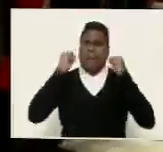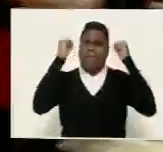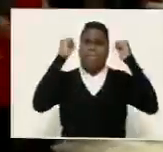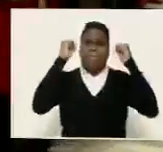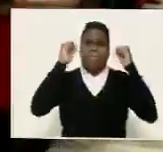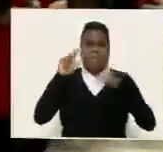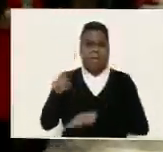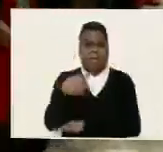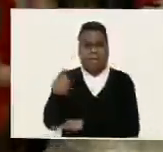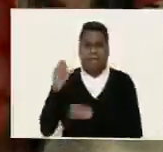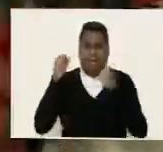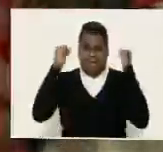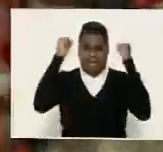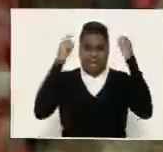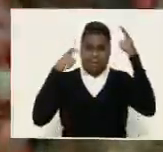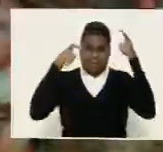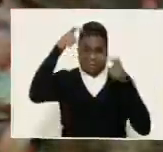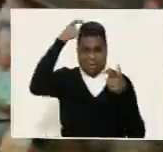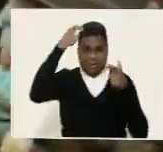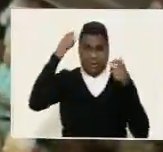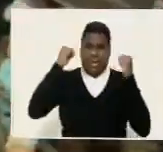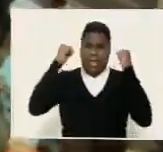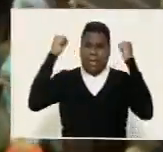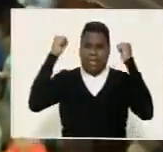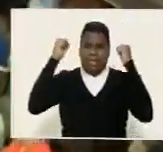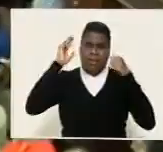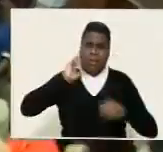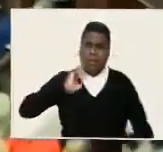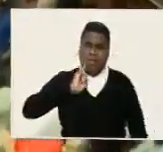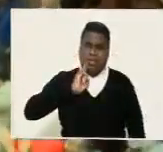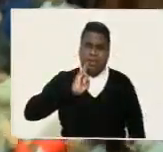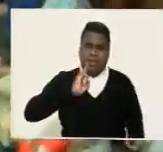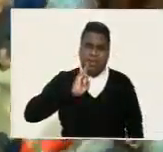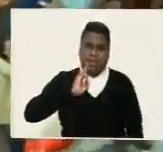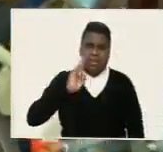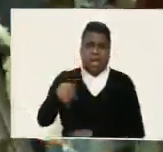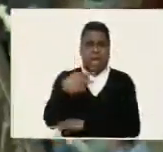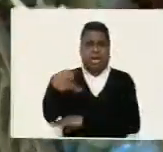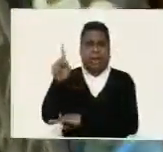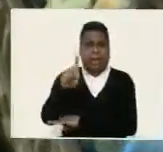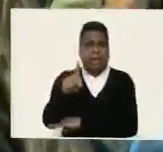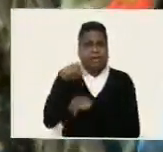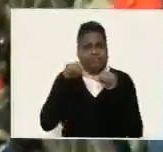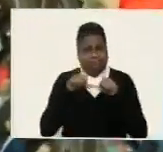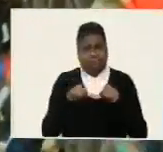patria! ¡Viva Chávez! ¡Viva Bolívar! ¡La patria sigue!